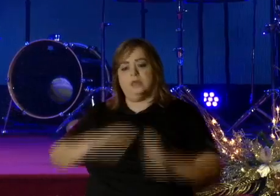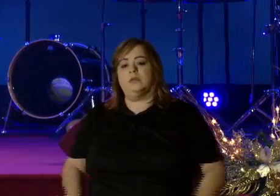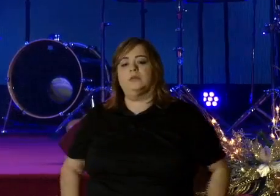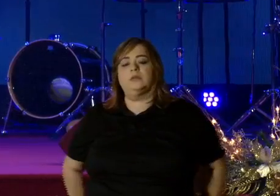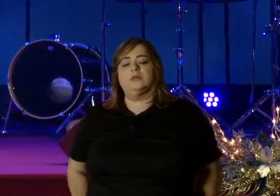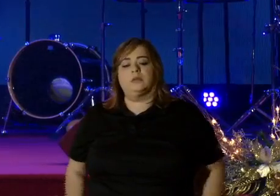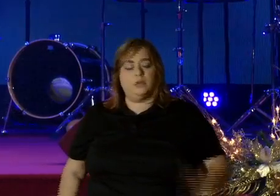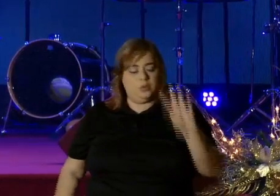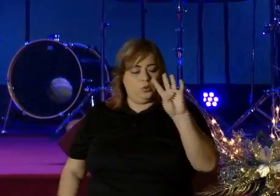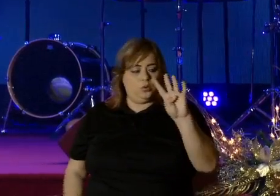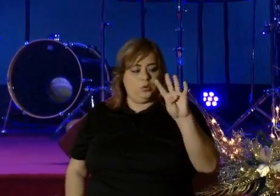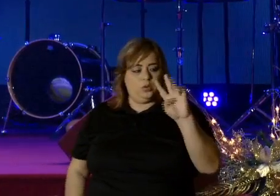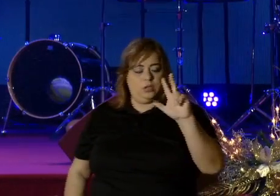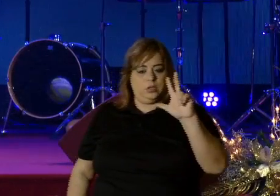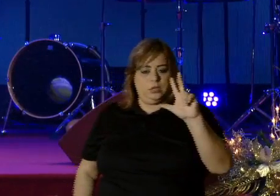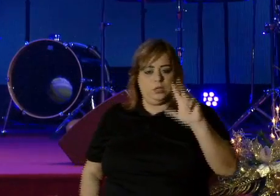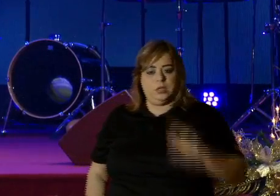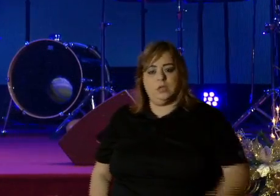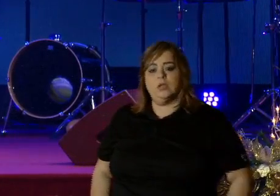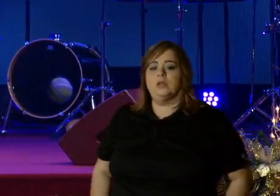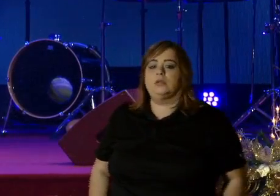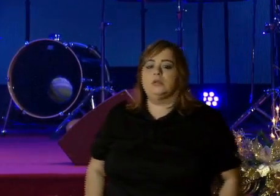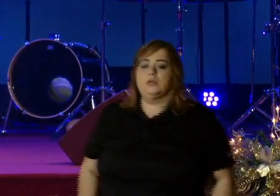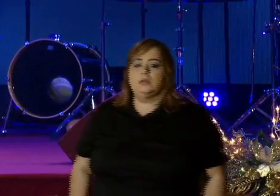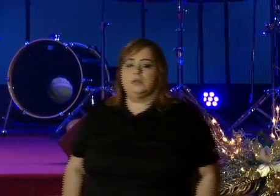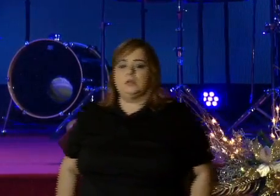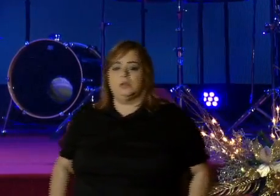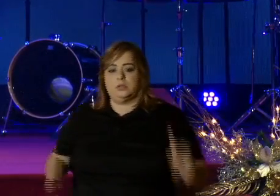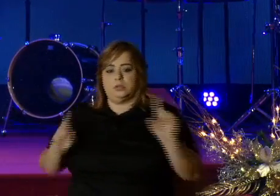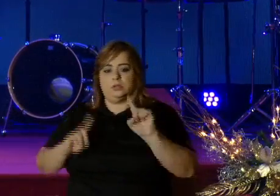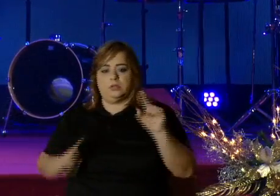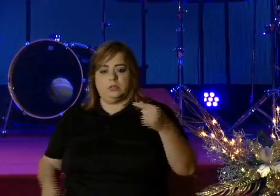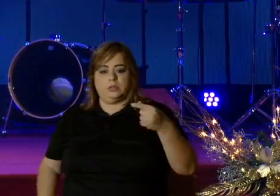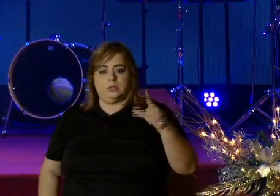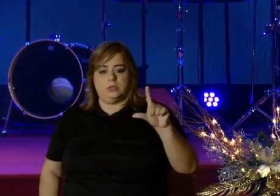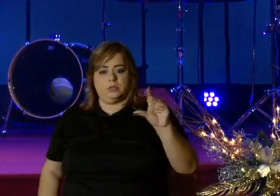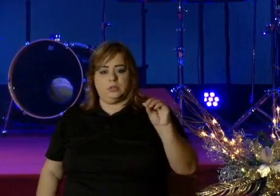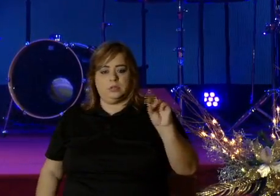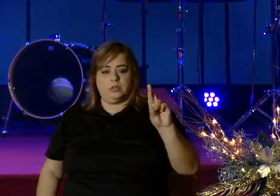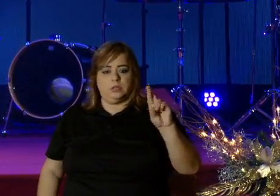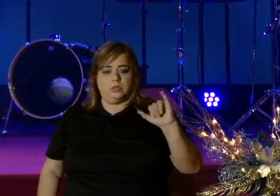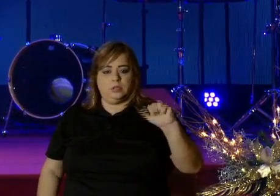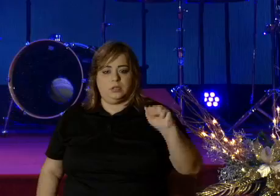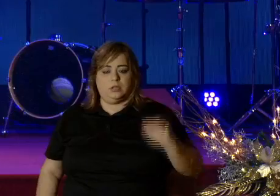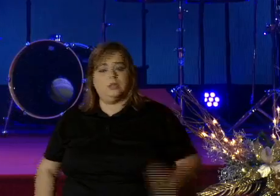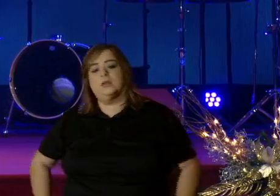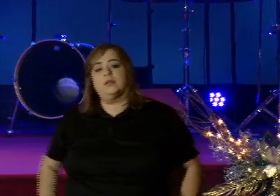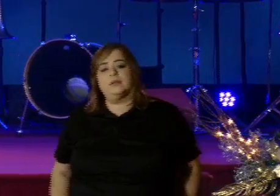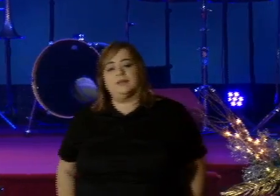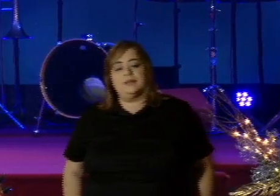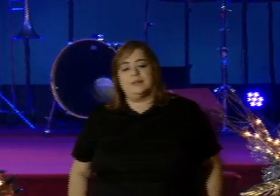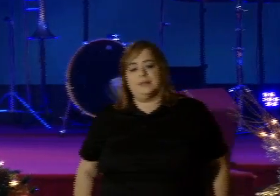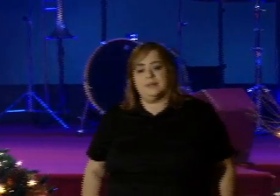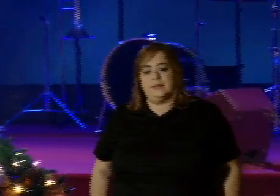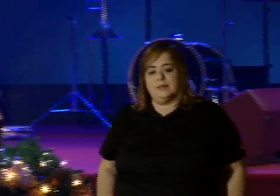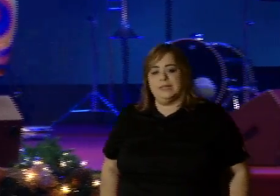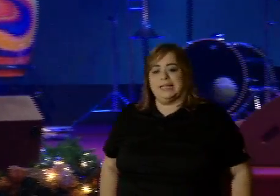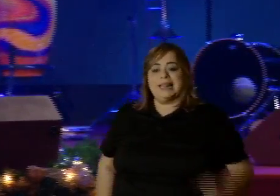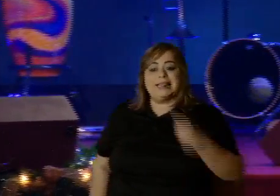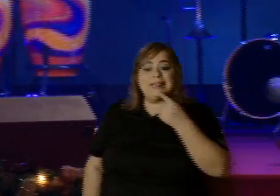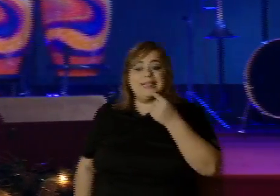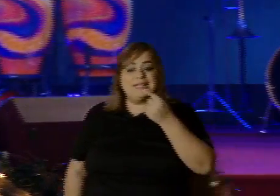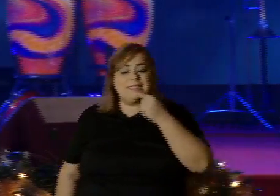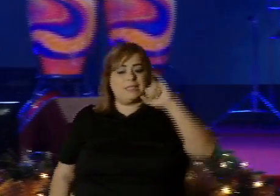Bendícelo, Padre. Ahí está Gloria. Gloria. Así. Ahí llegó Gloria. Así dice